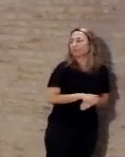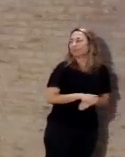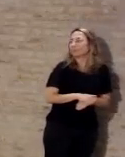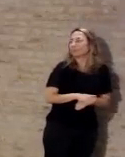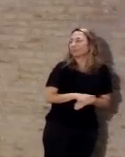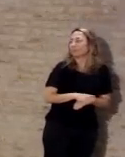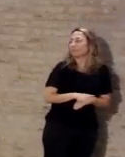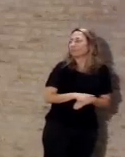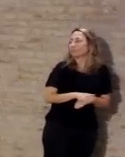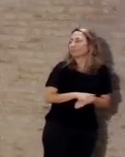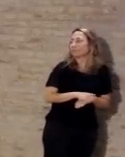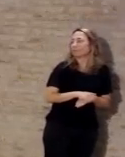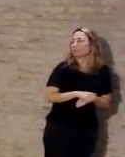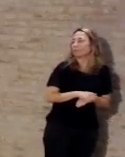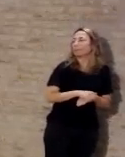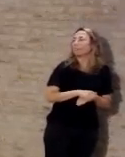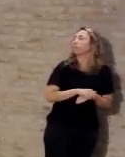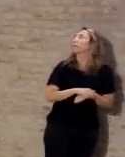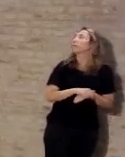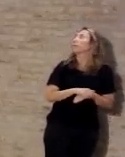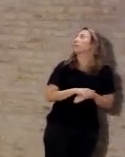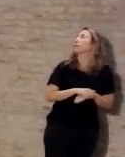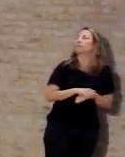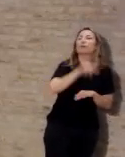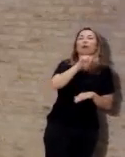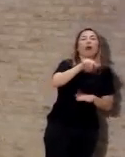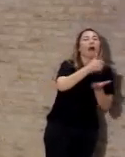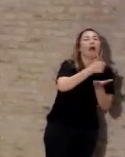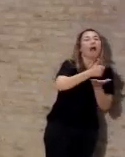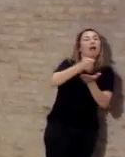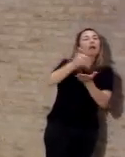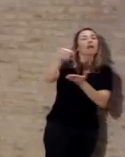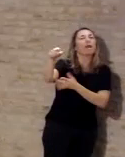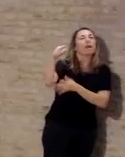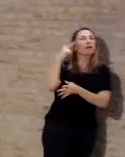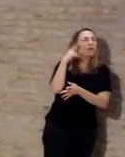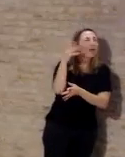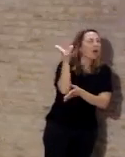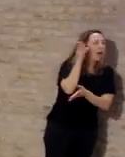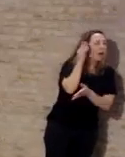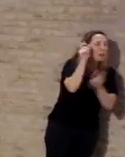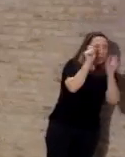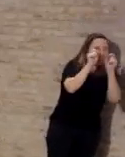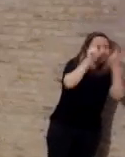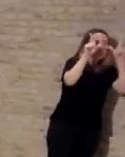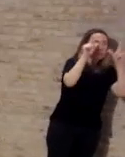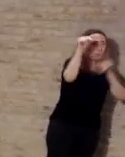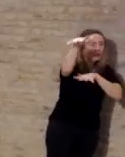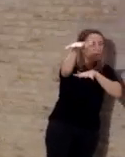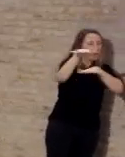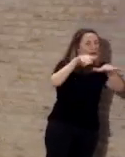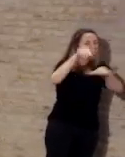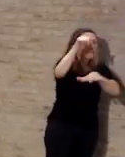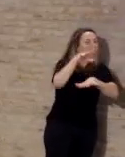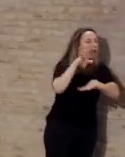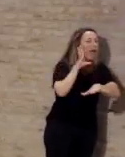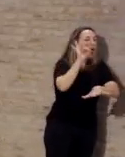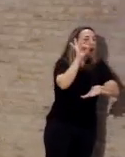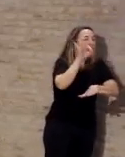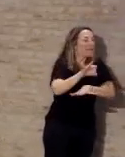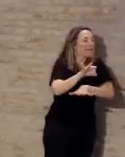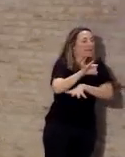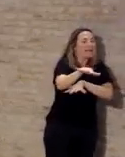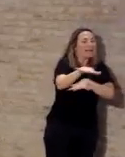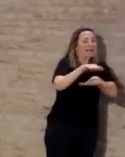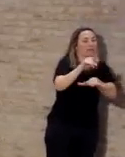economía las chicas estaban sigiendo muy Atentamente acá las chicas te estaban siguiendo muy Atentamente y se ve que algún